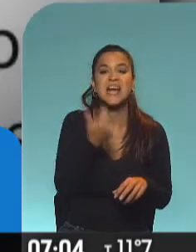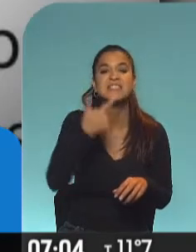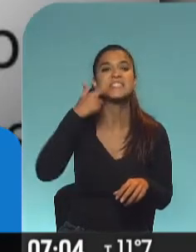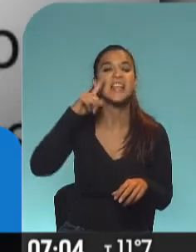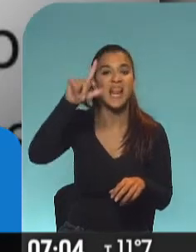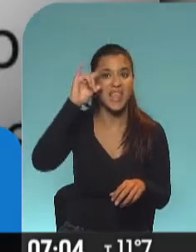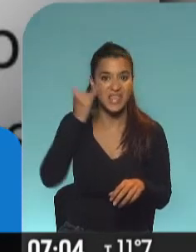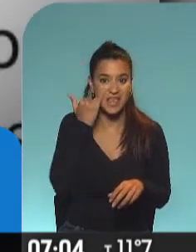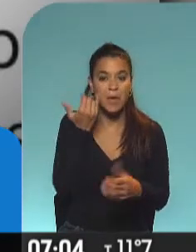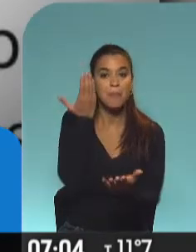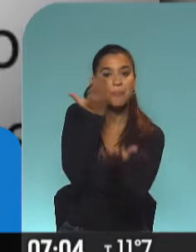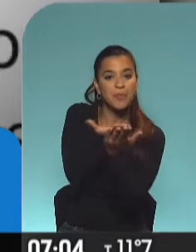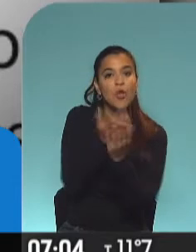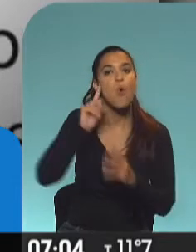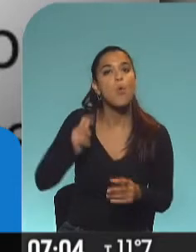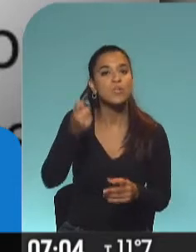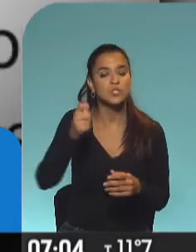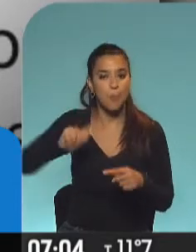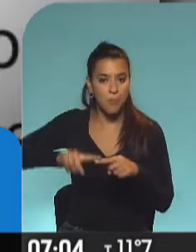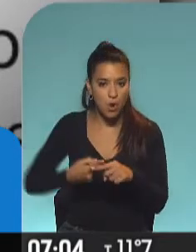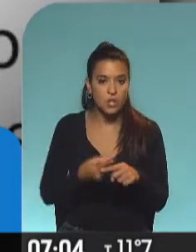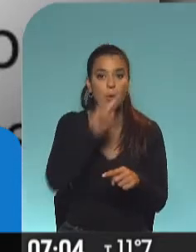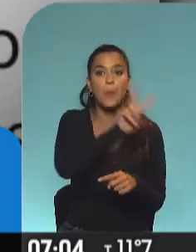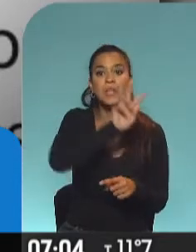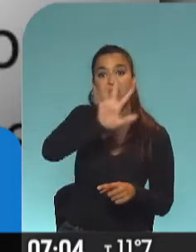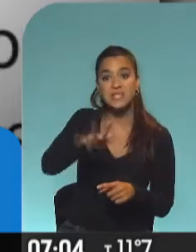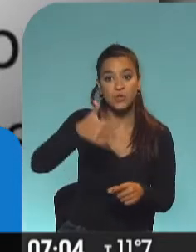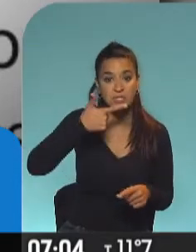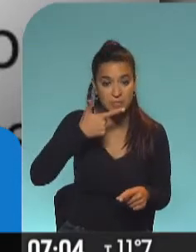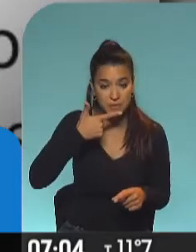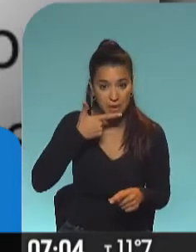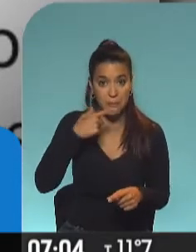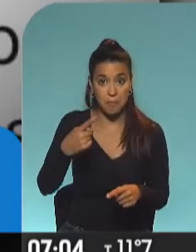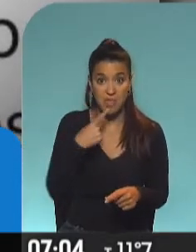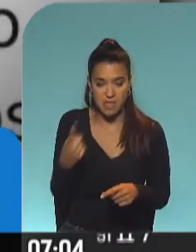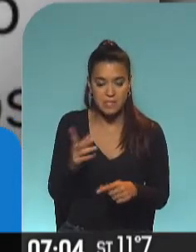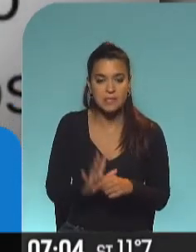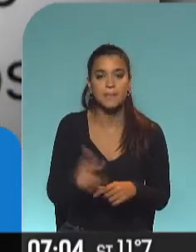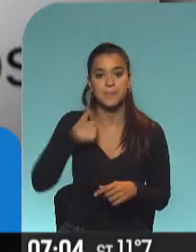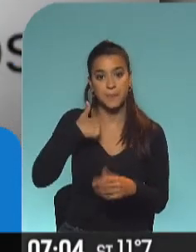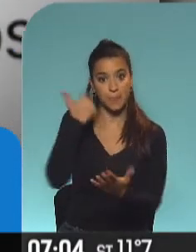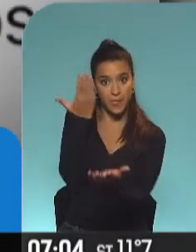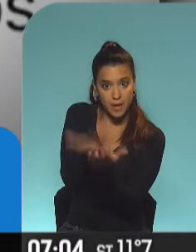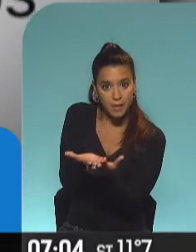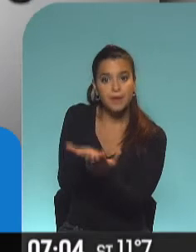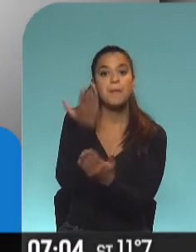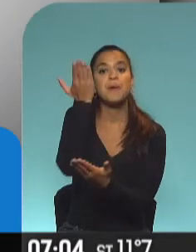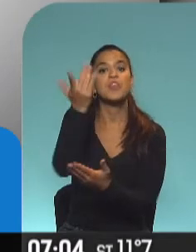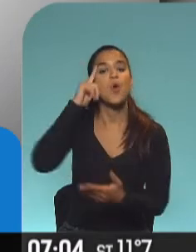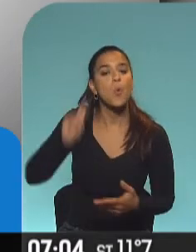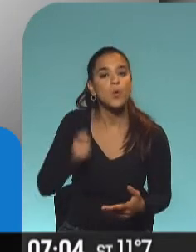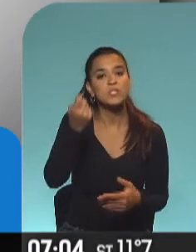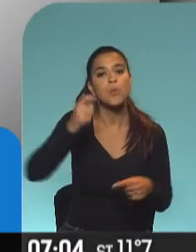que presentó el pedido de juicio político. El 25 de septiembre, dice la legisladora, presenté un pedido de juicio